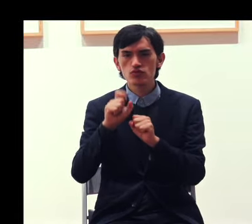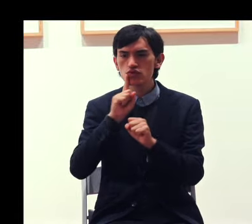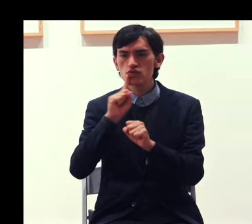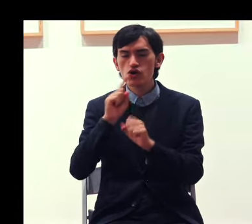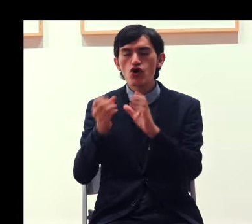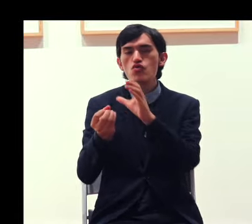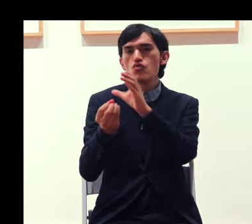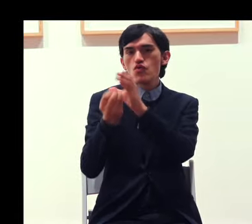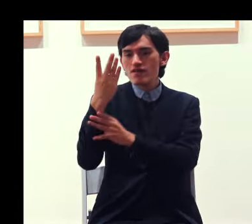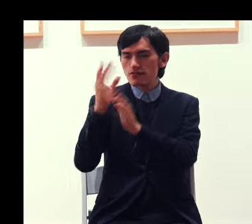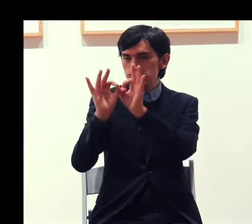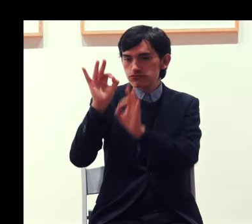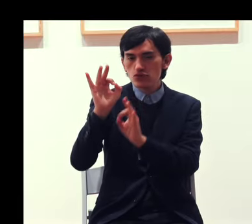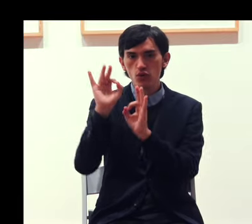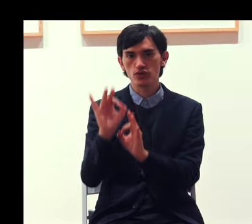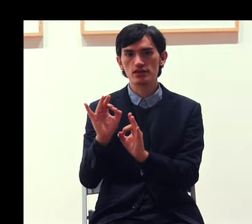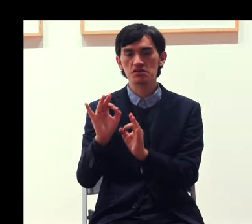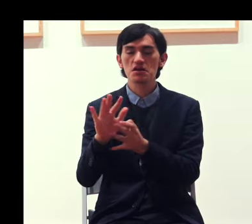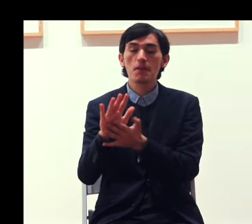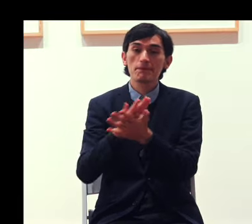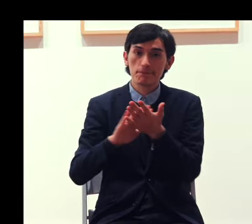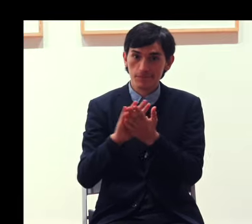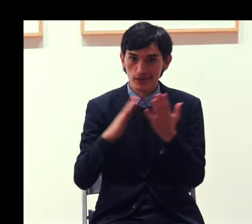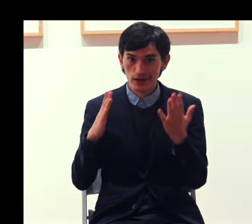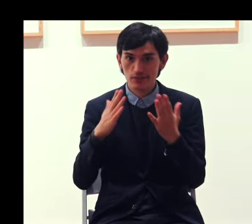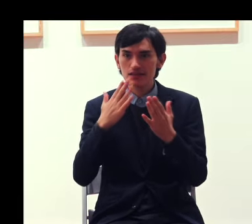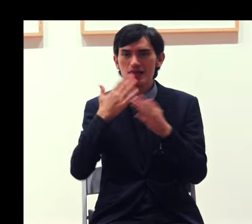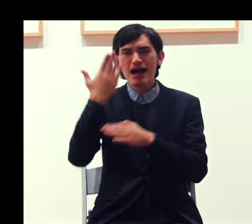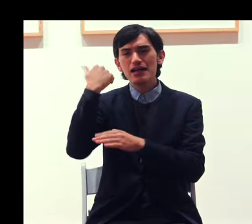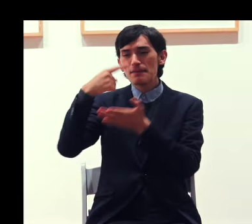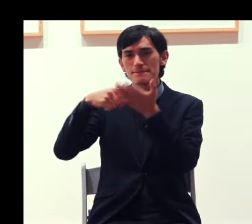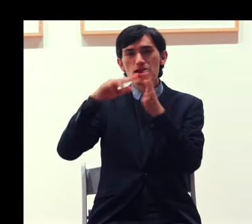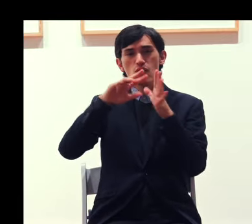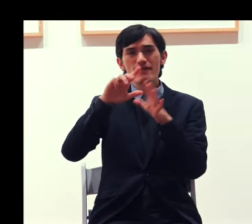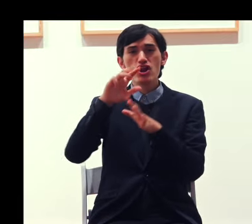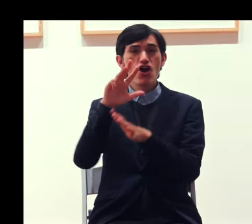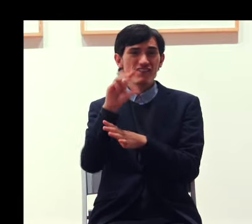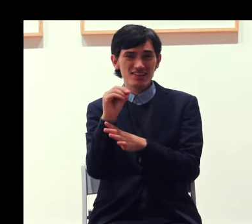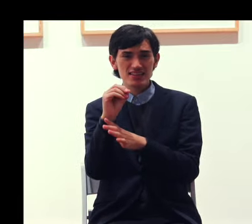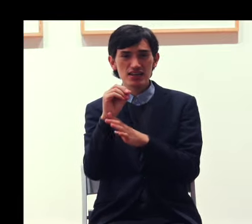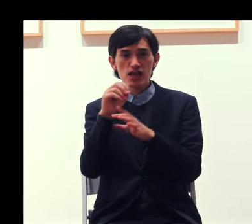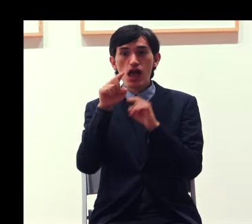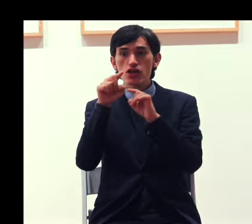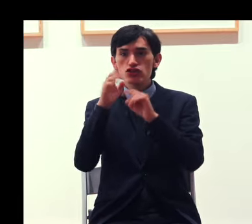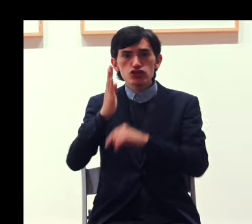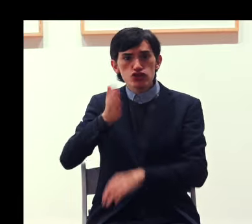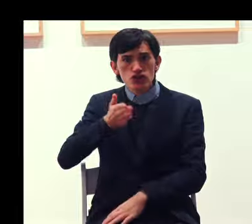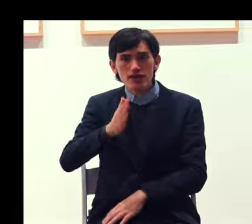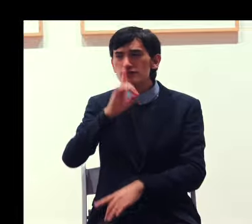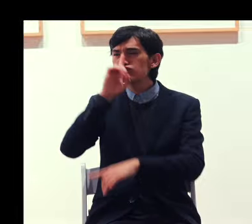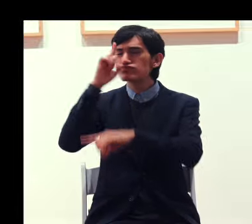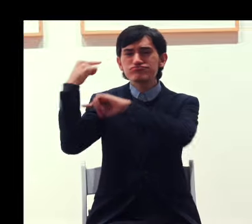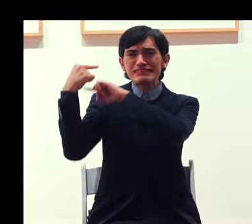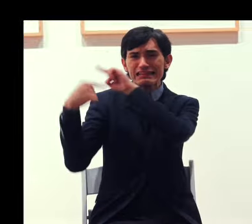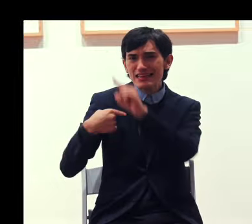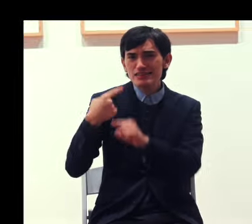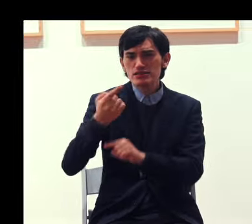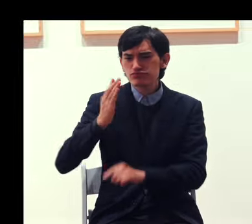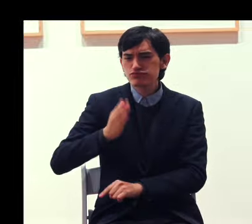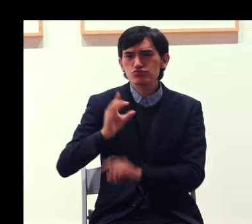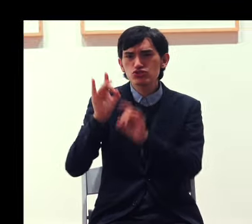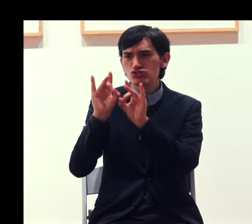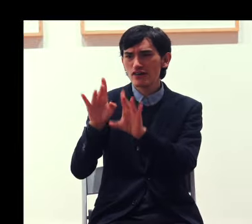materialidades para alcanzar una nueva medida justa. Por ejemplo, los grabados de los años 90 de Richard Serra permanecen